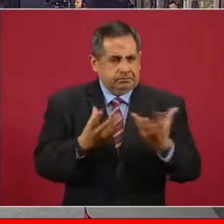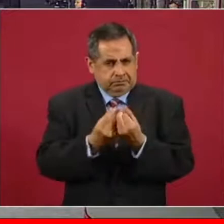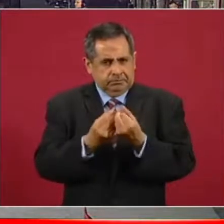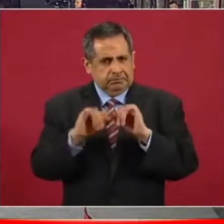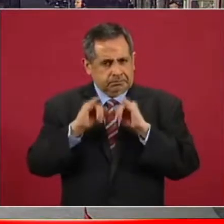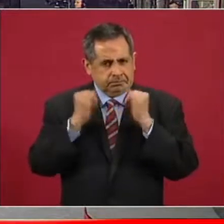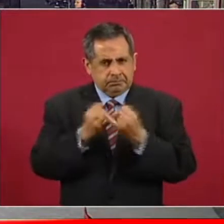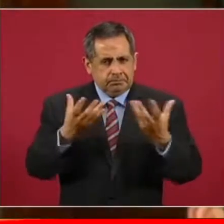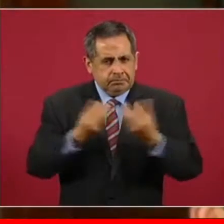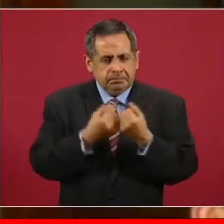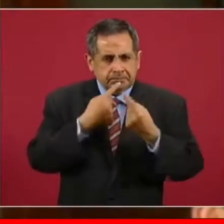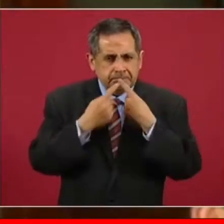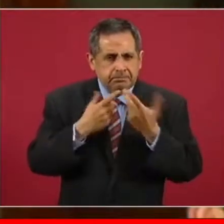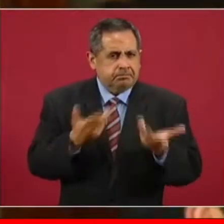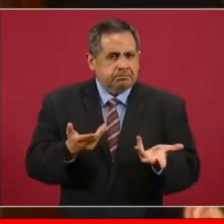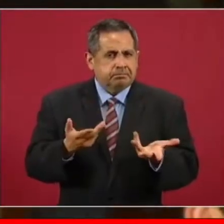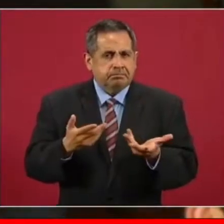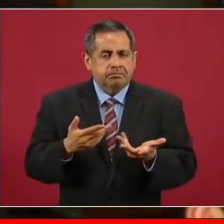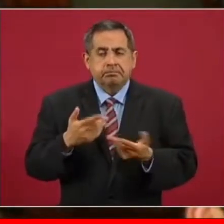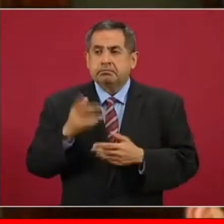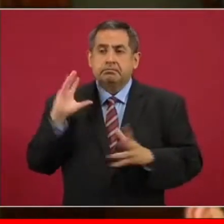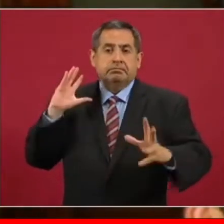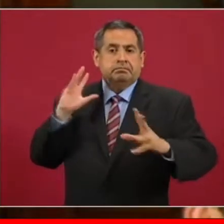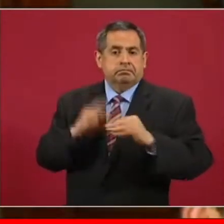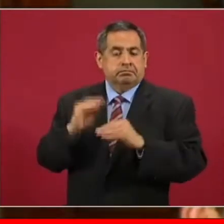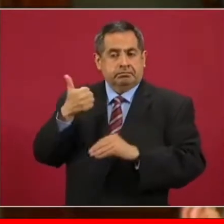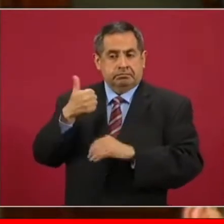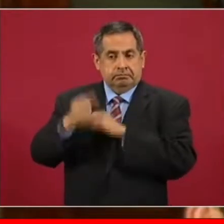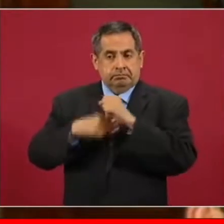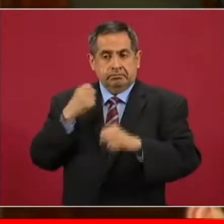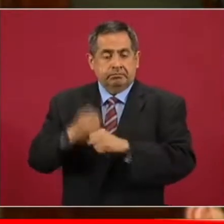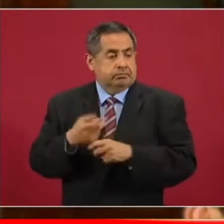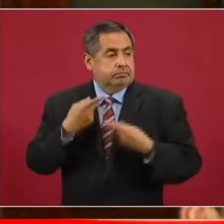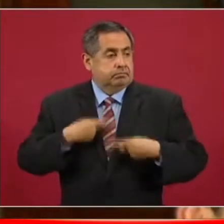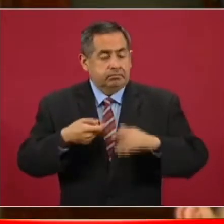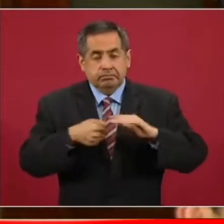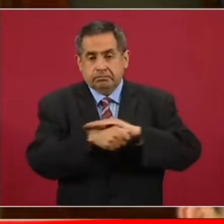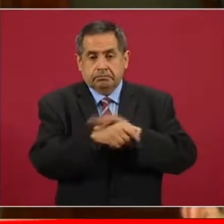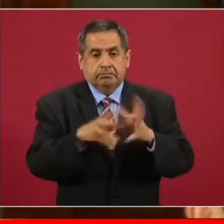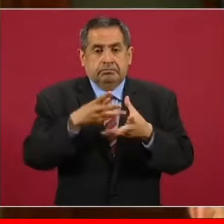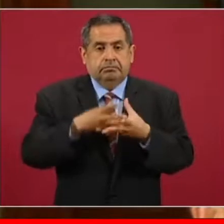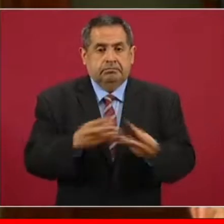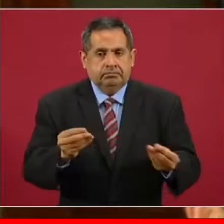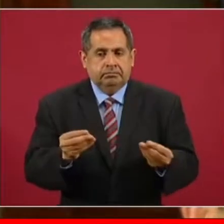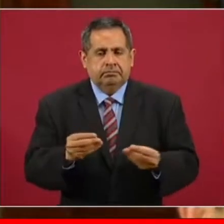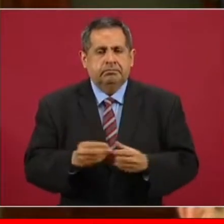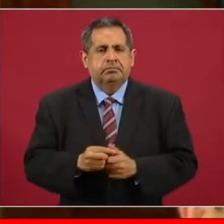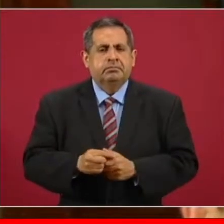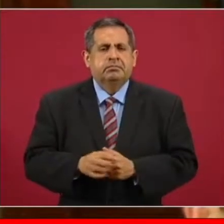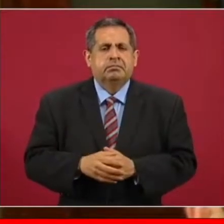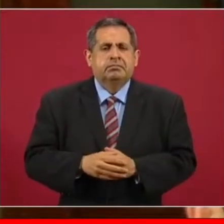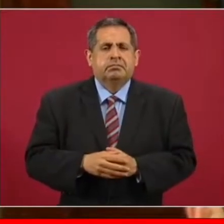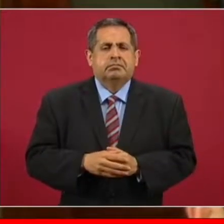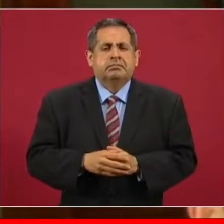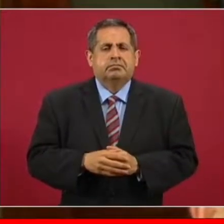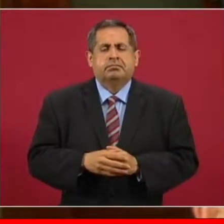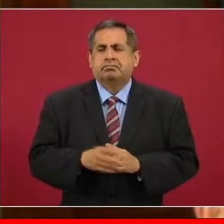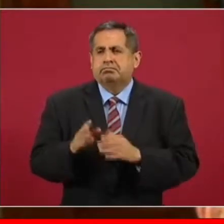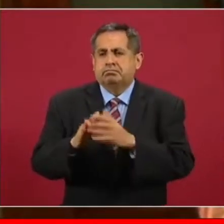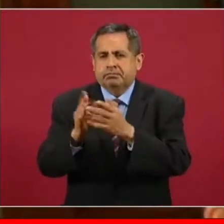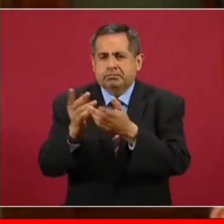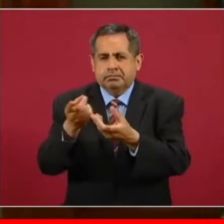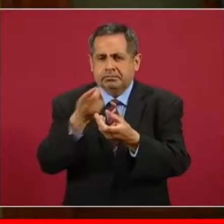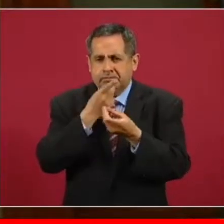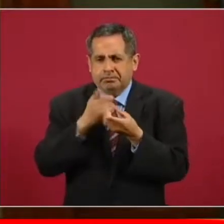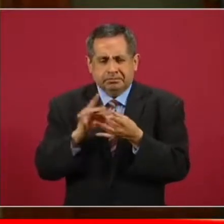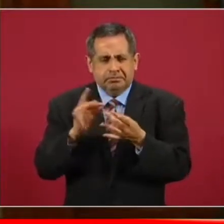Esto a unos días de que se cumplan 6 años de la desaparición de los estudiantes. Presidente, ¿qué nos puede compartir